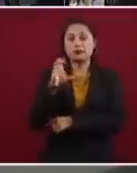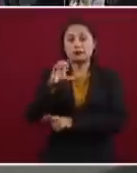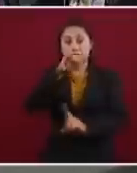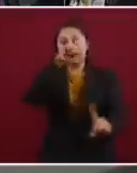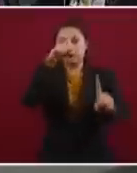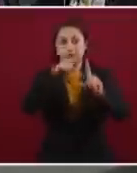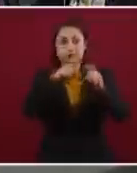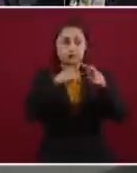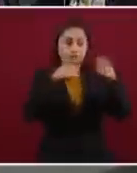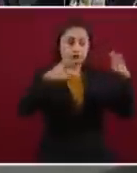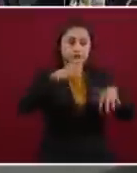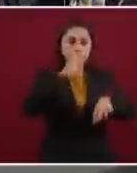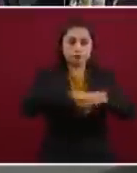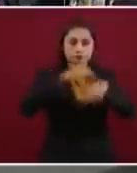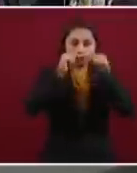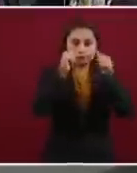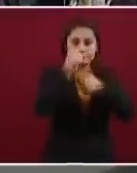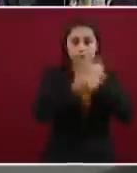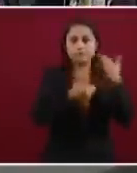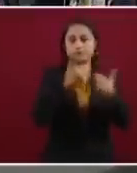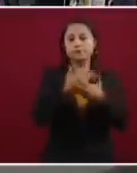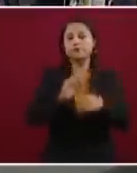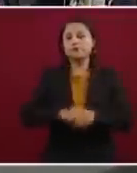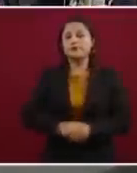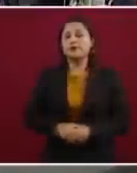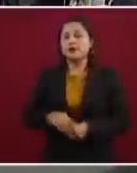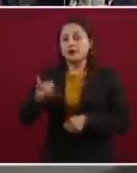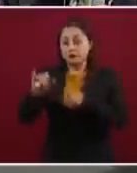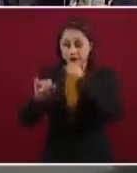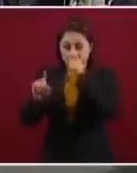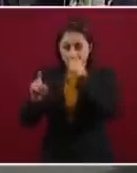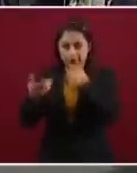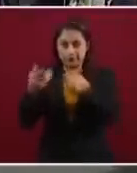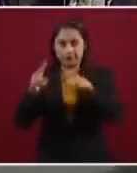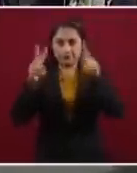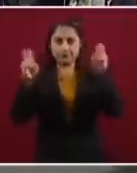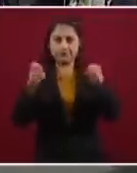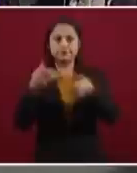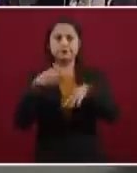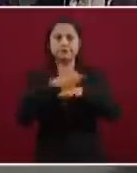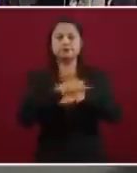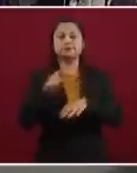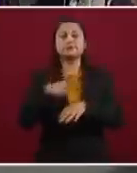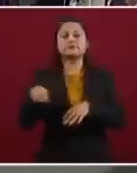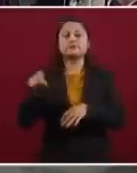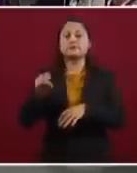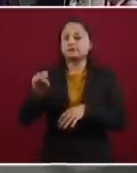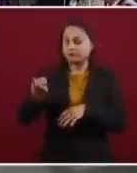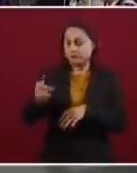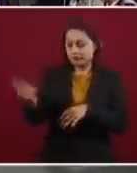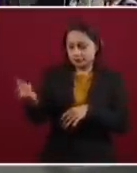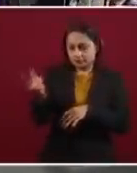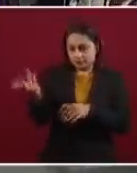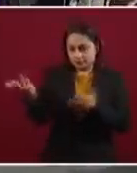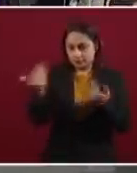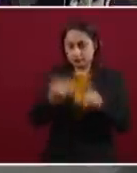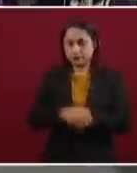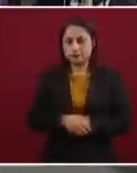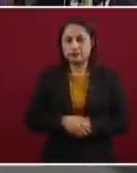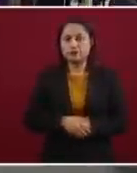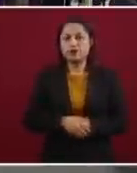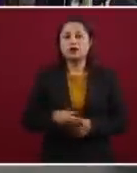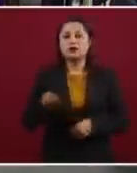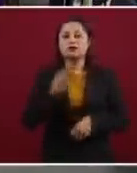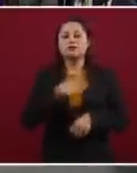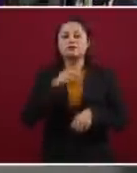sobre el tema así quiere a él gracias bueno los dos procesos buenos dias